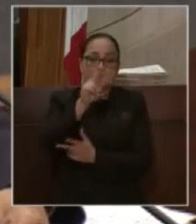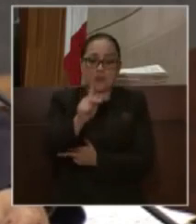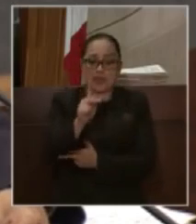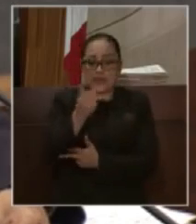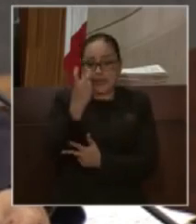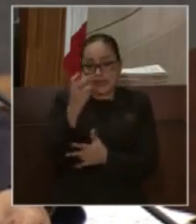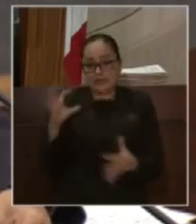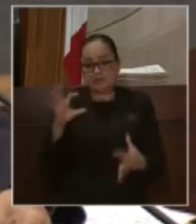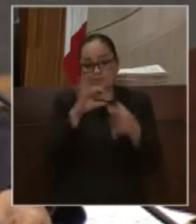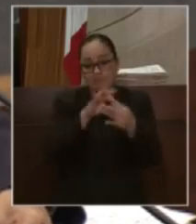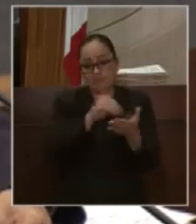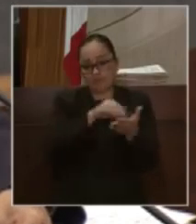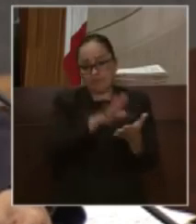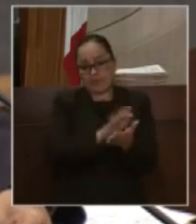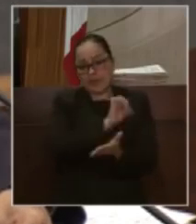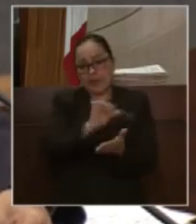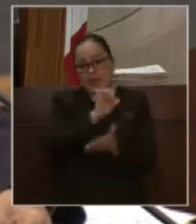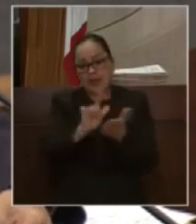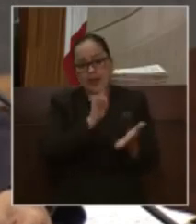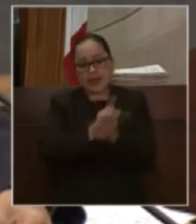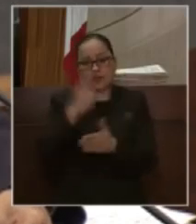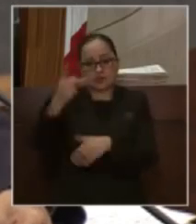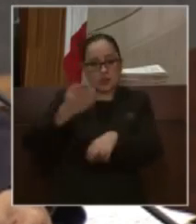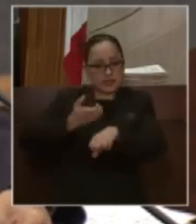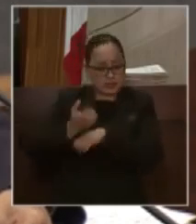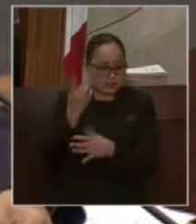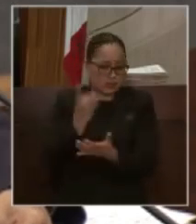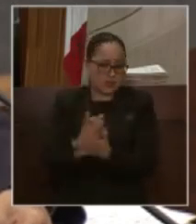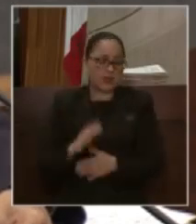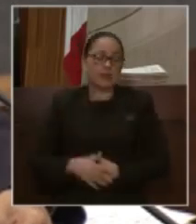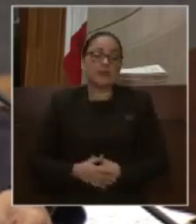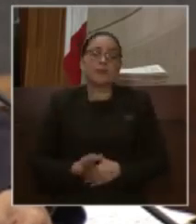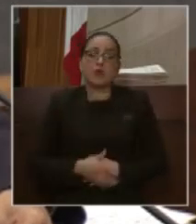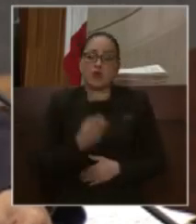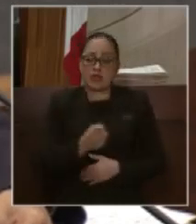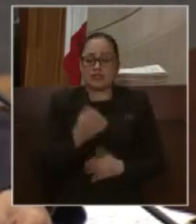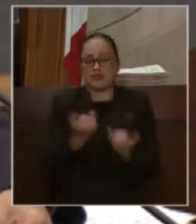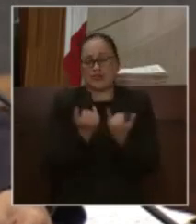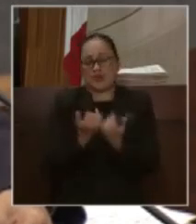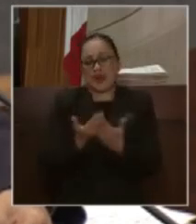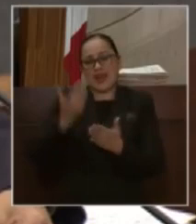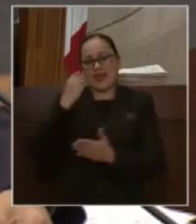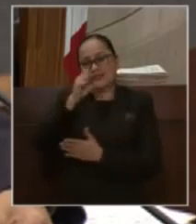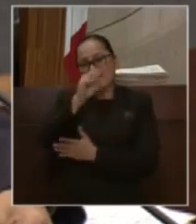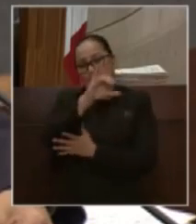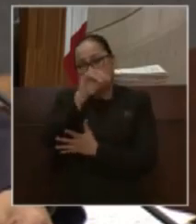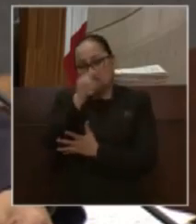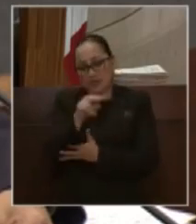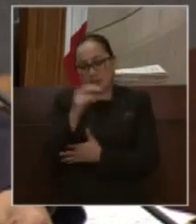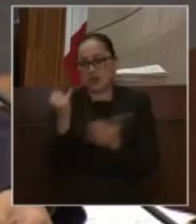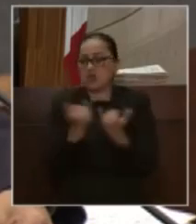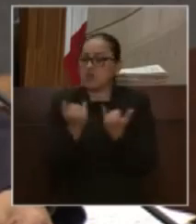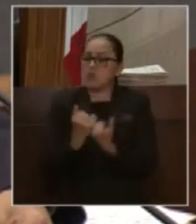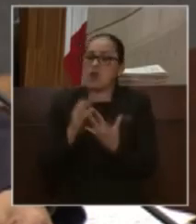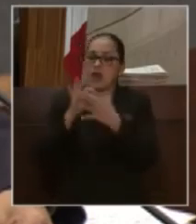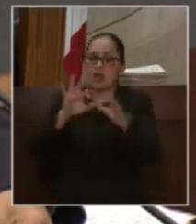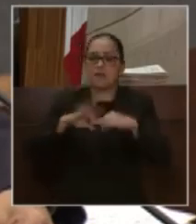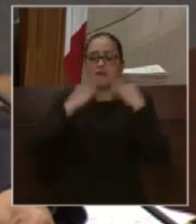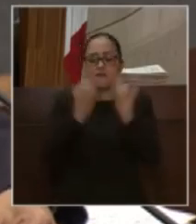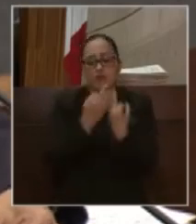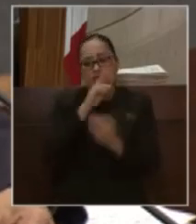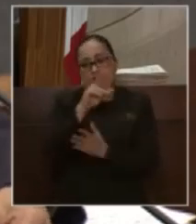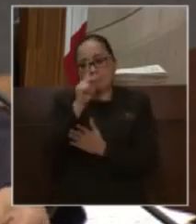materias constitucionalmente reservadas a las legislaturas locales y, conforme al criterio de la Suprema Corte, es conforme al modelo de representación proporcional